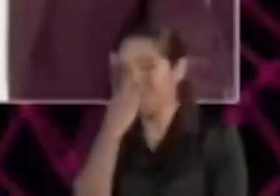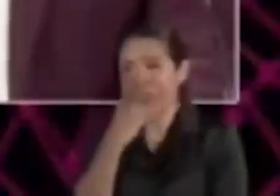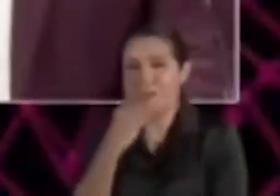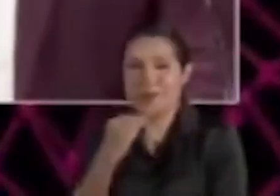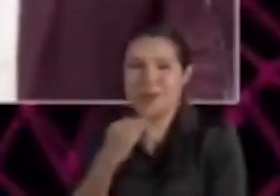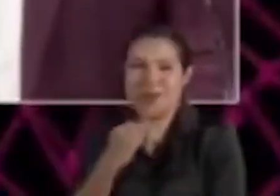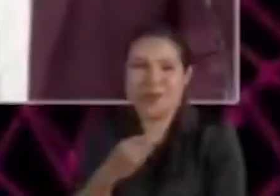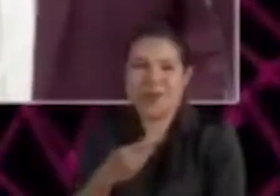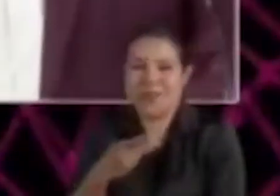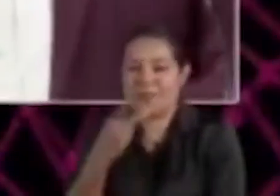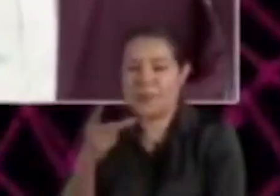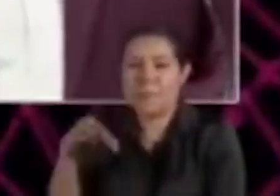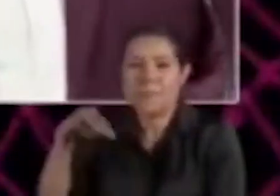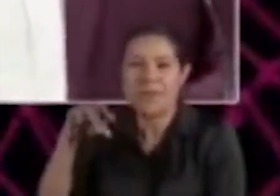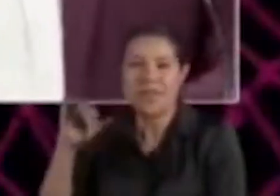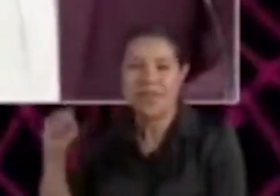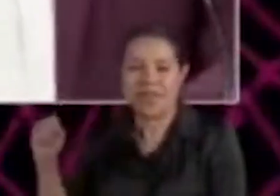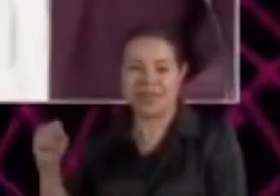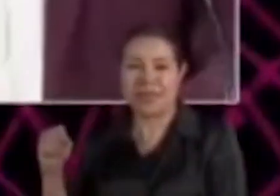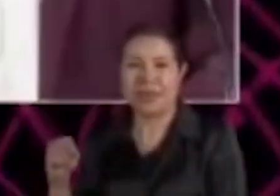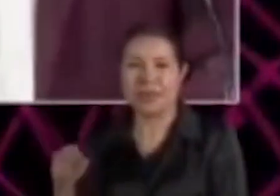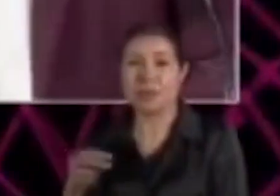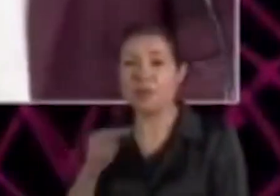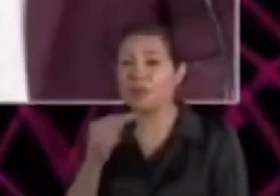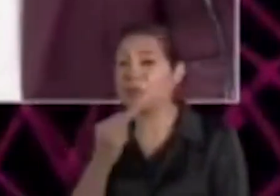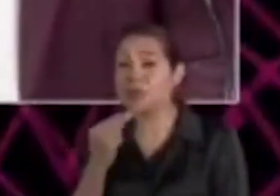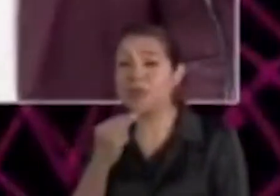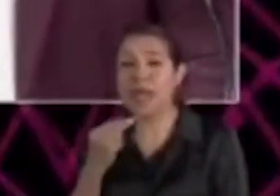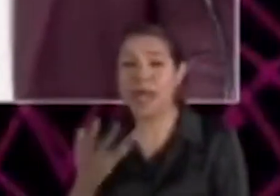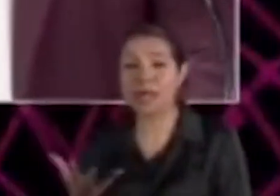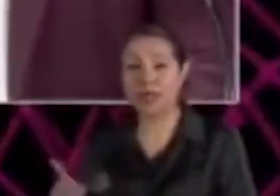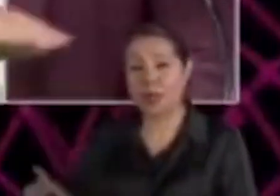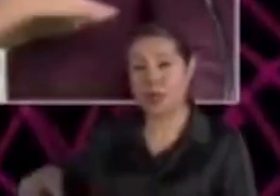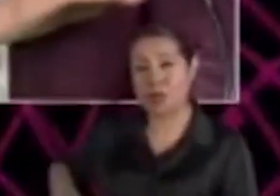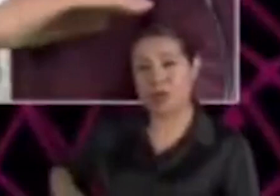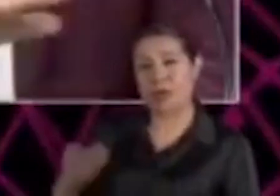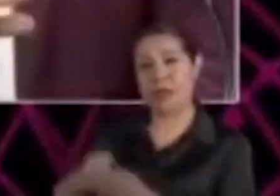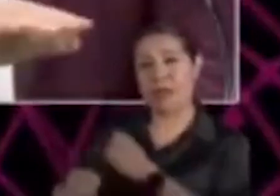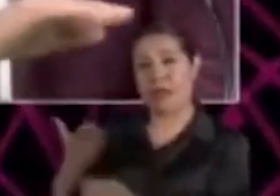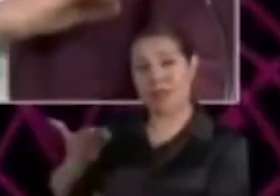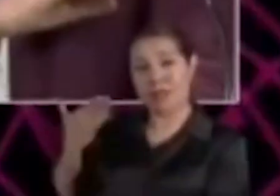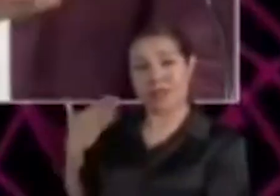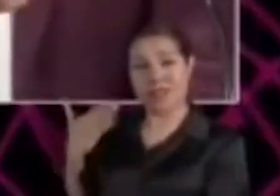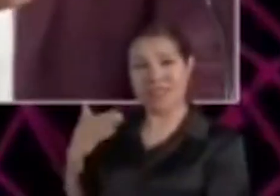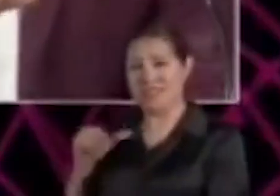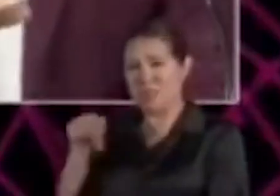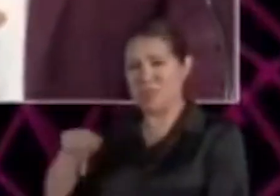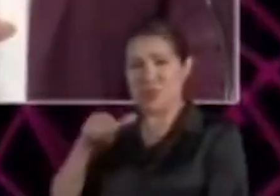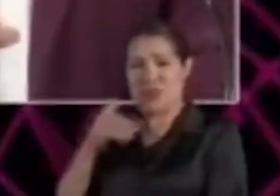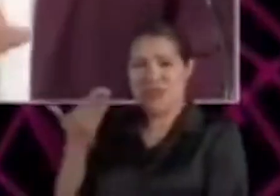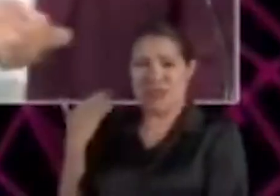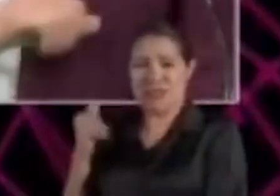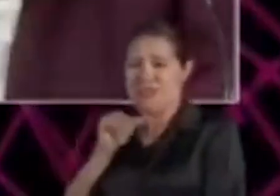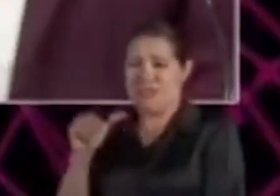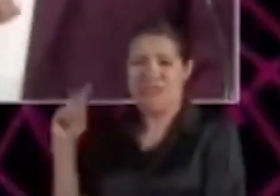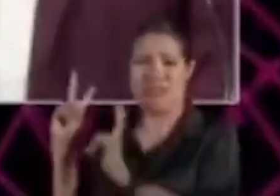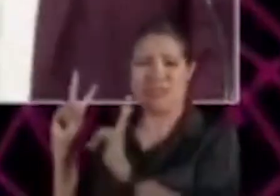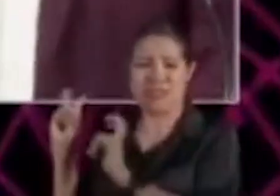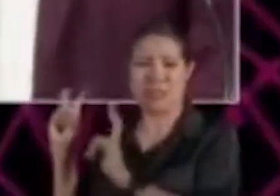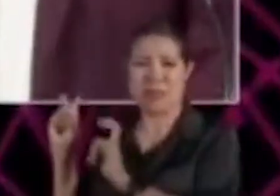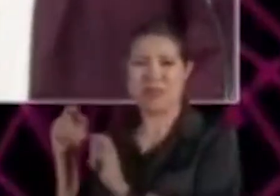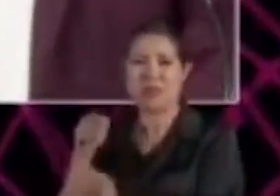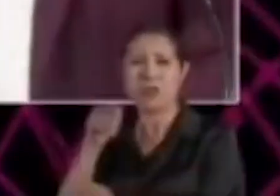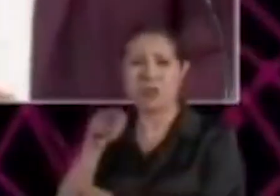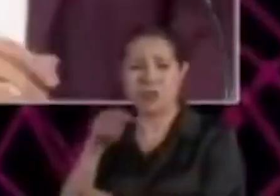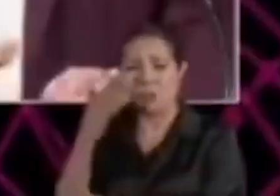enojense las comadres y salen todas las verdades con todo se dieron el ex gobernador del